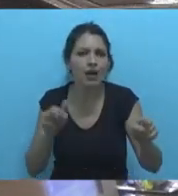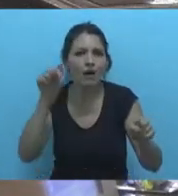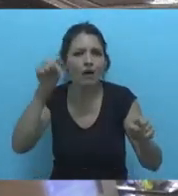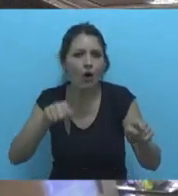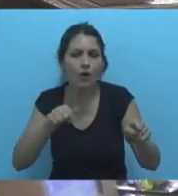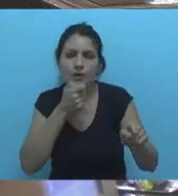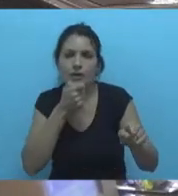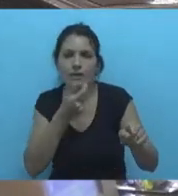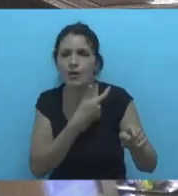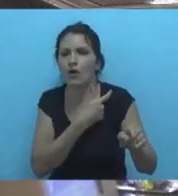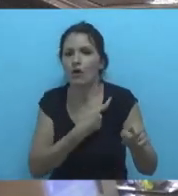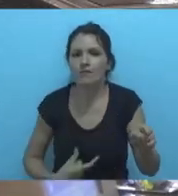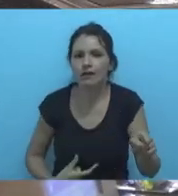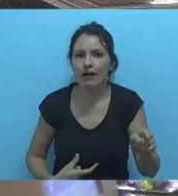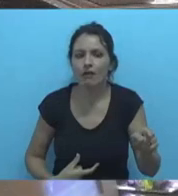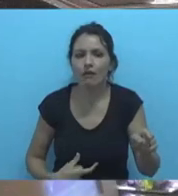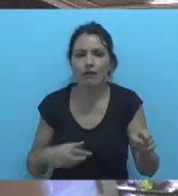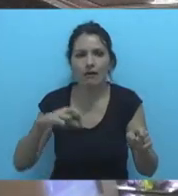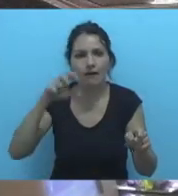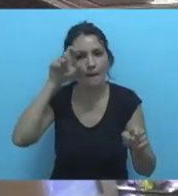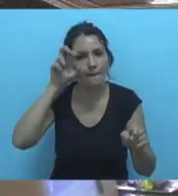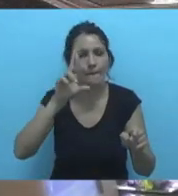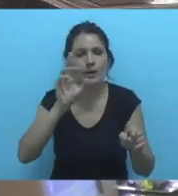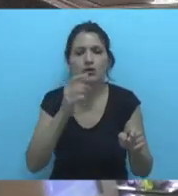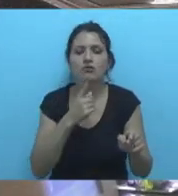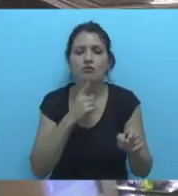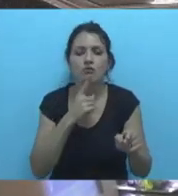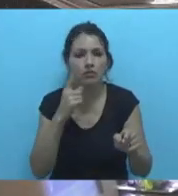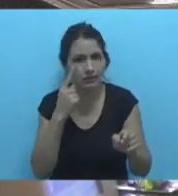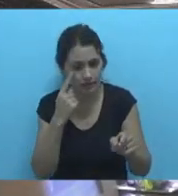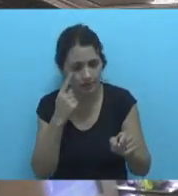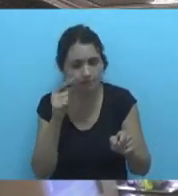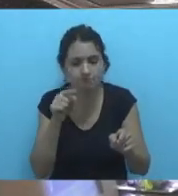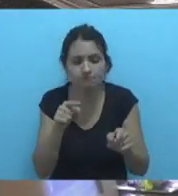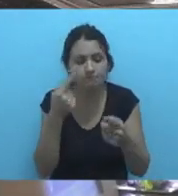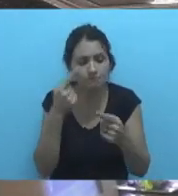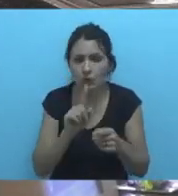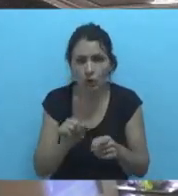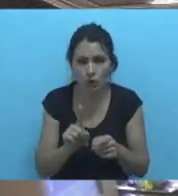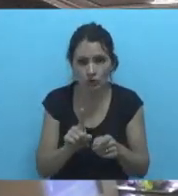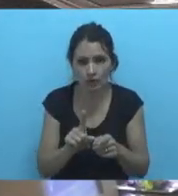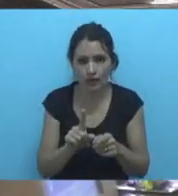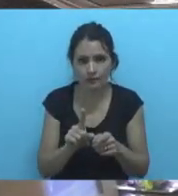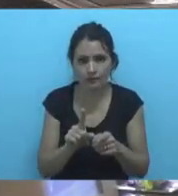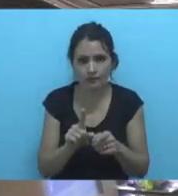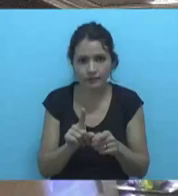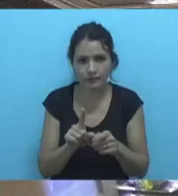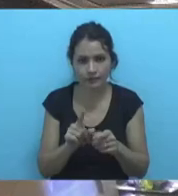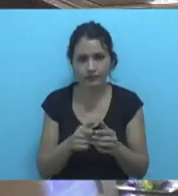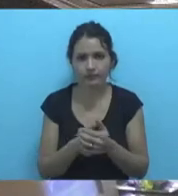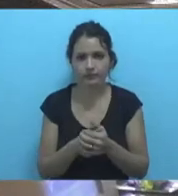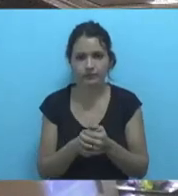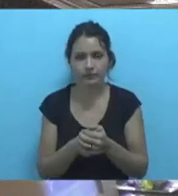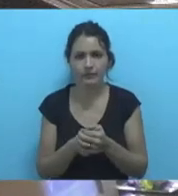básicas de la democracia. Esto que estamos planteando, que si bien uno lo toma de cuatro localidades